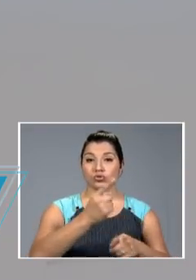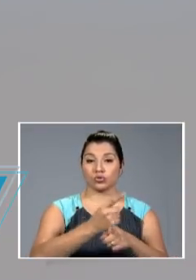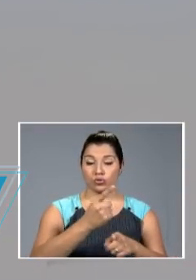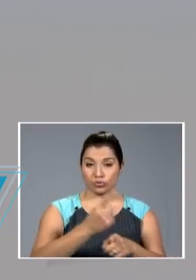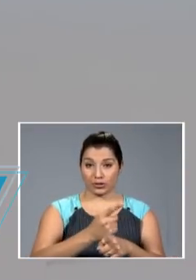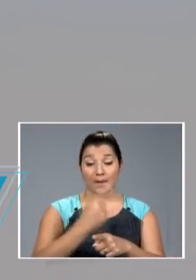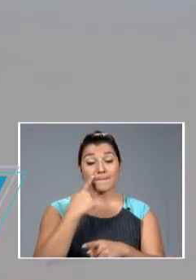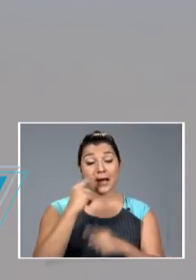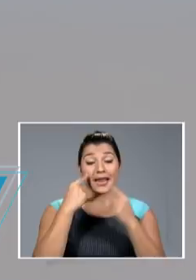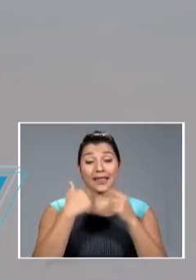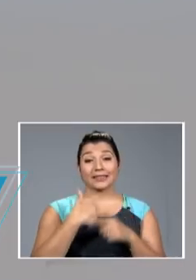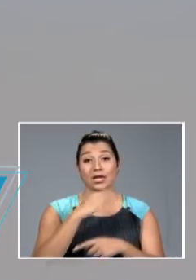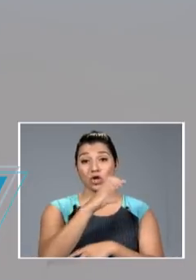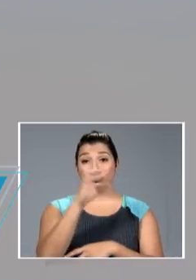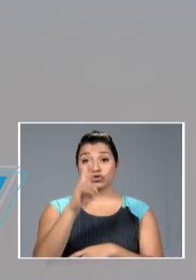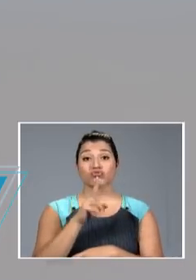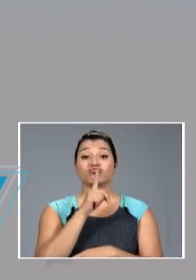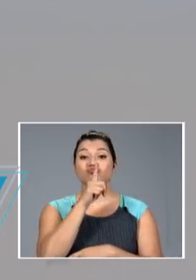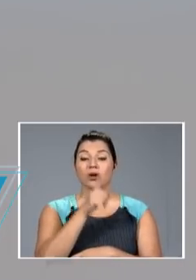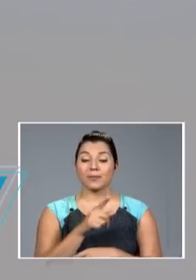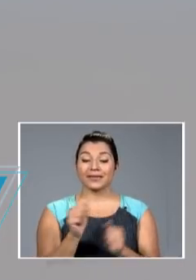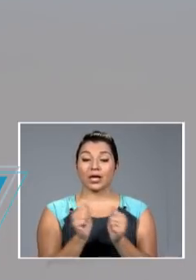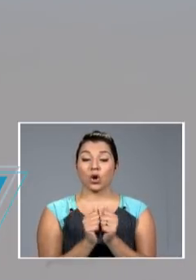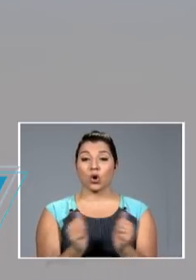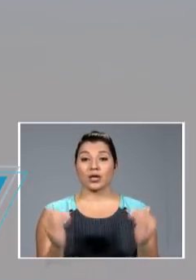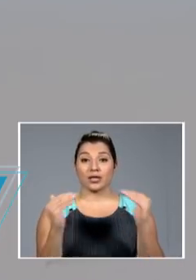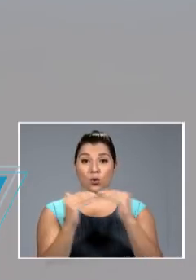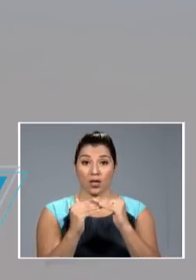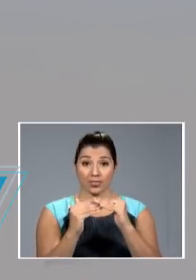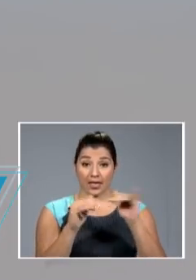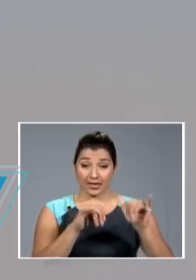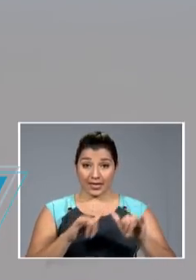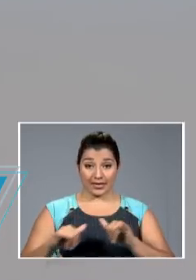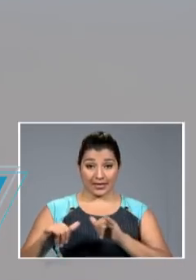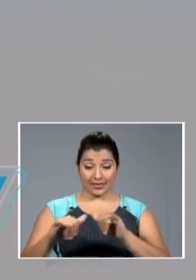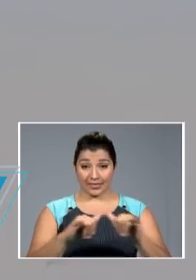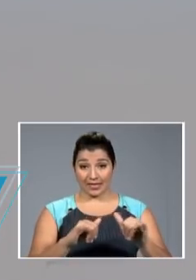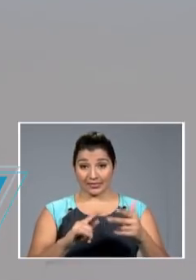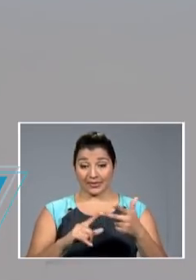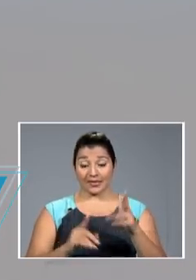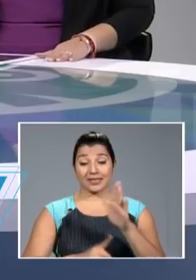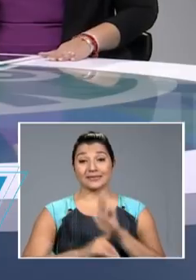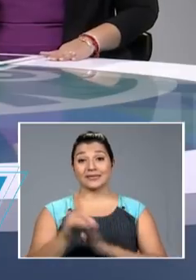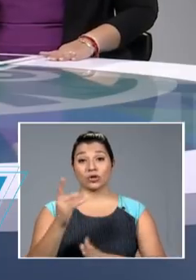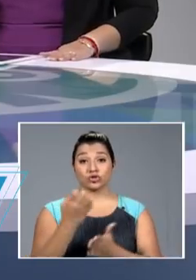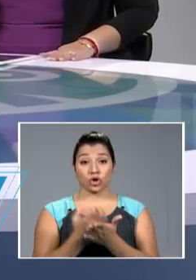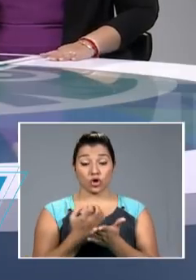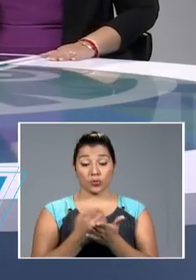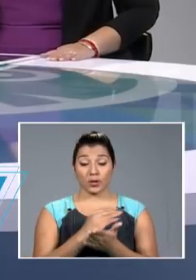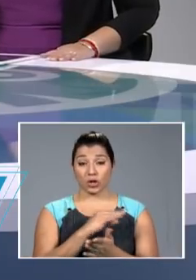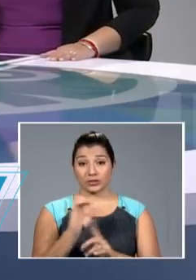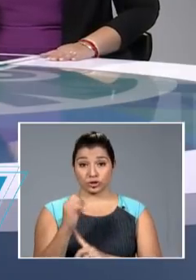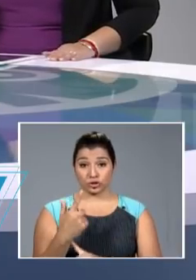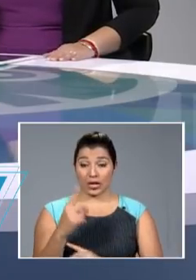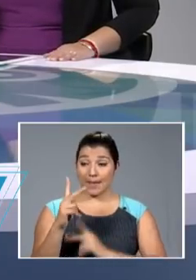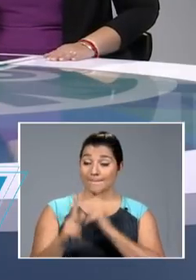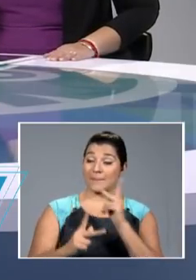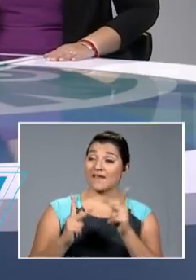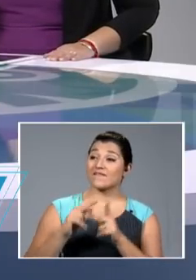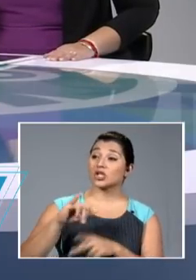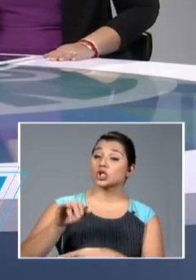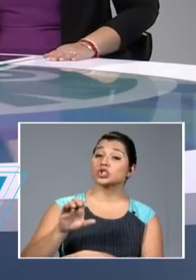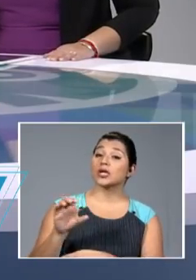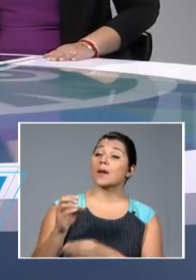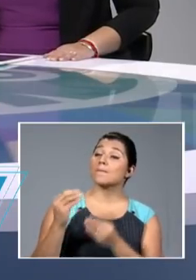una Costa Rica realmente con mayor igualdad, equidad y desarrollo económico y social. Perfecto, don José